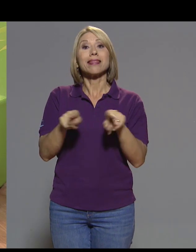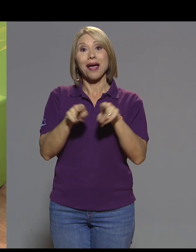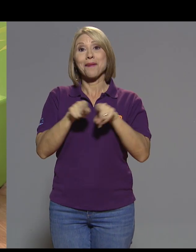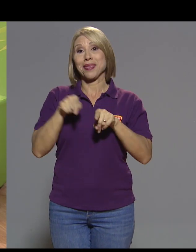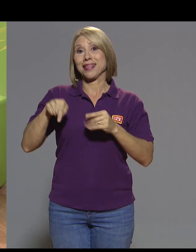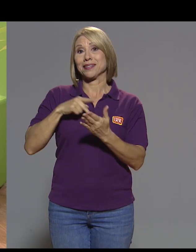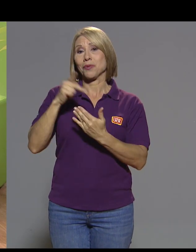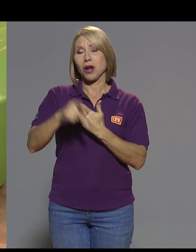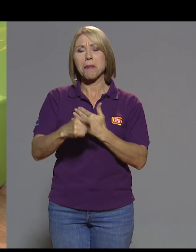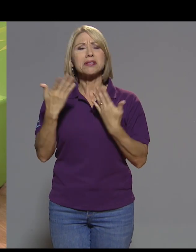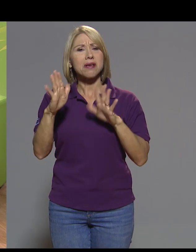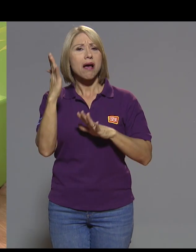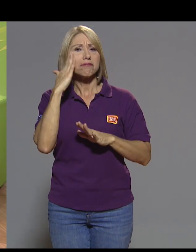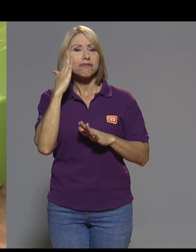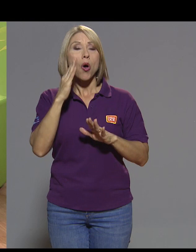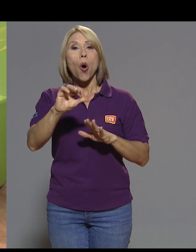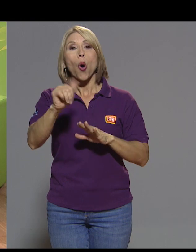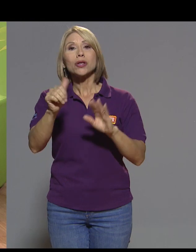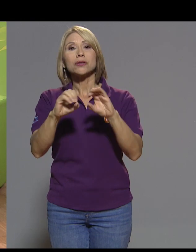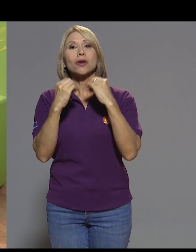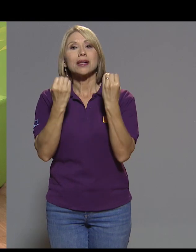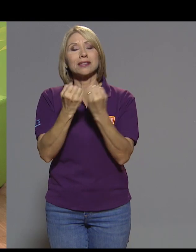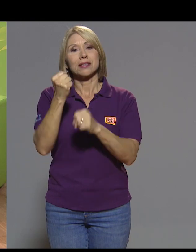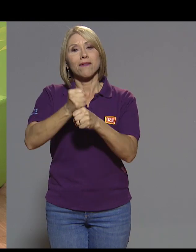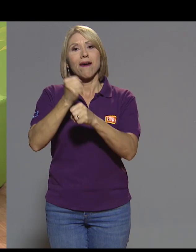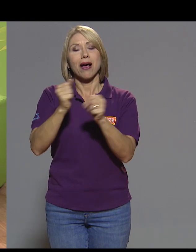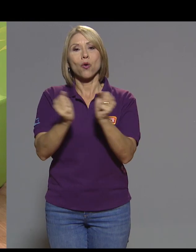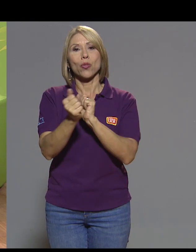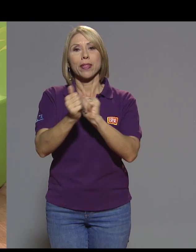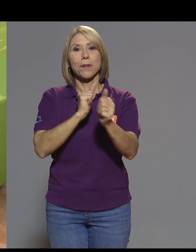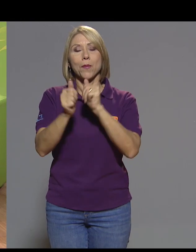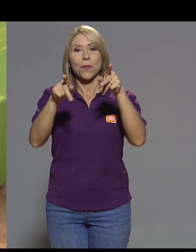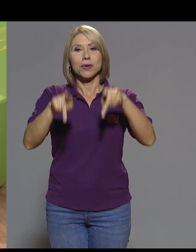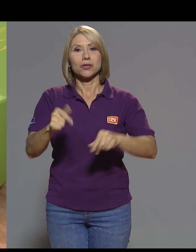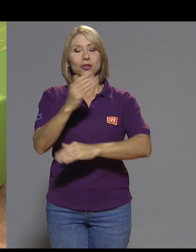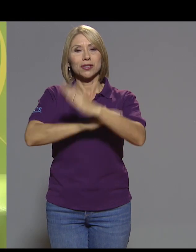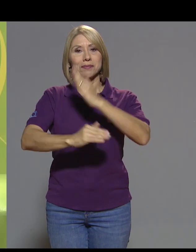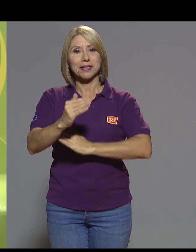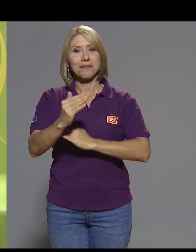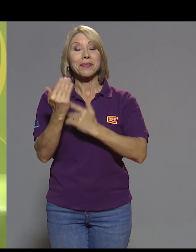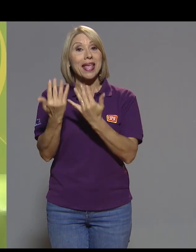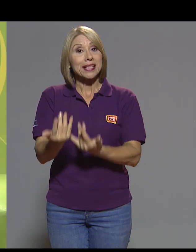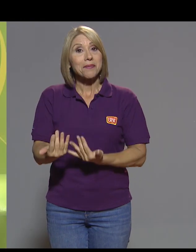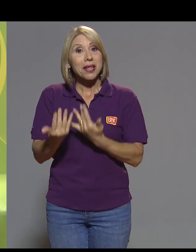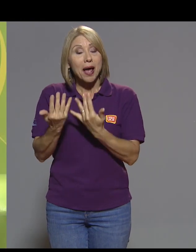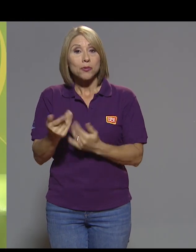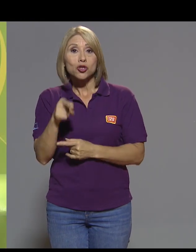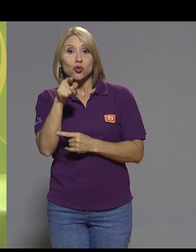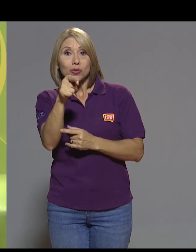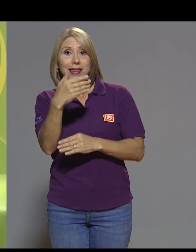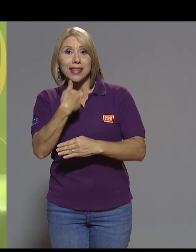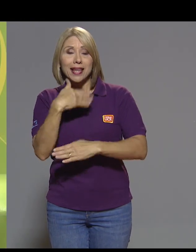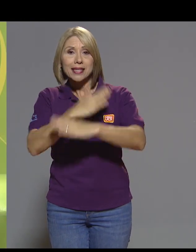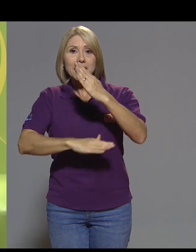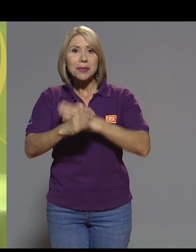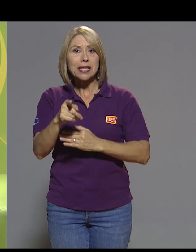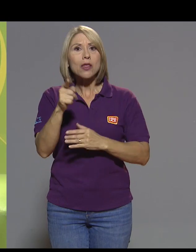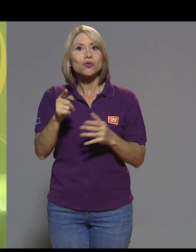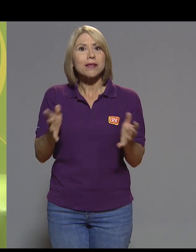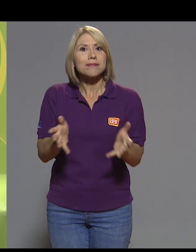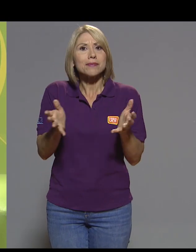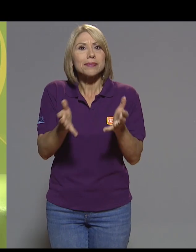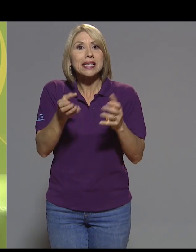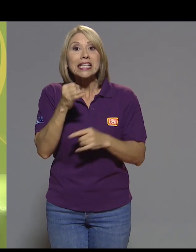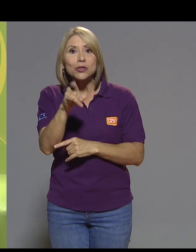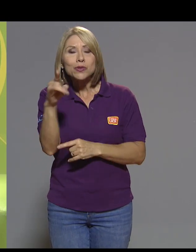organizaciones que trabajan con deportes para personas con discapacidad entonces esperamos que usted si tiene una discapacidad se anime o y